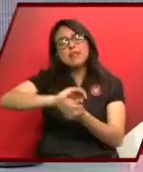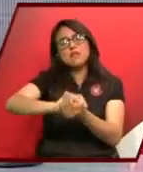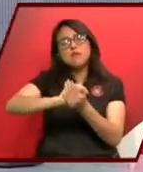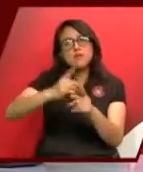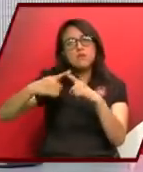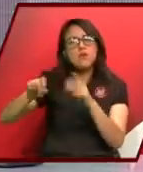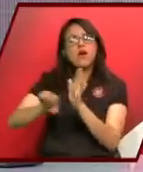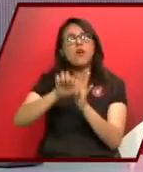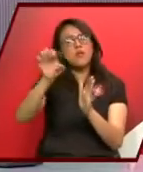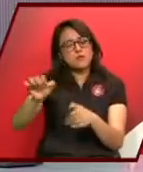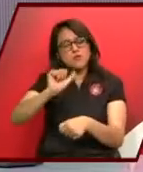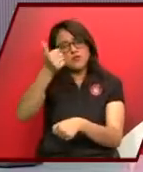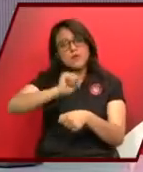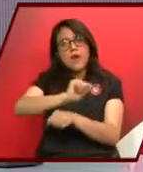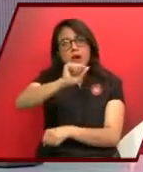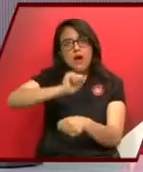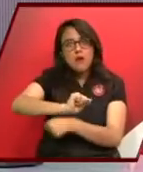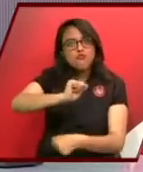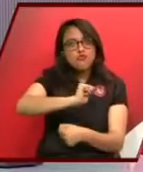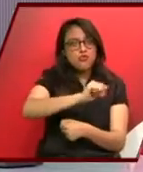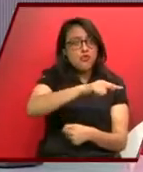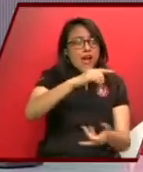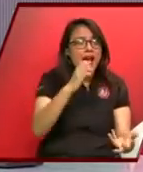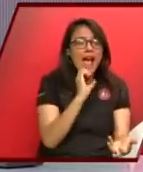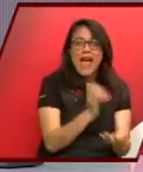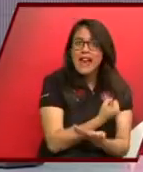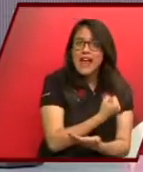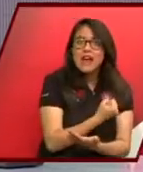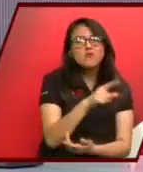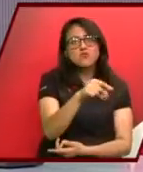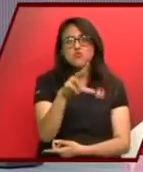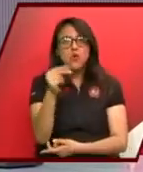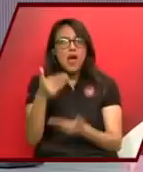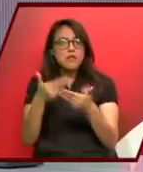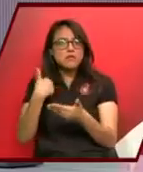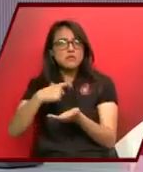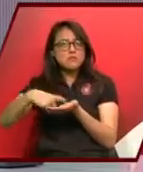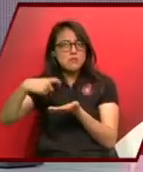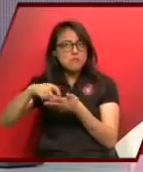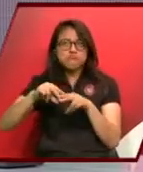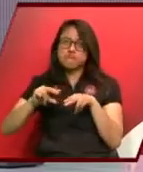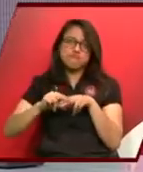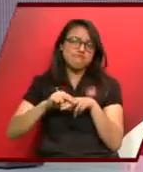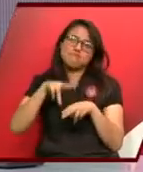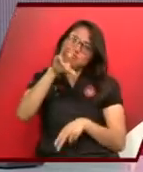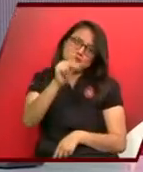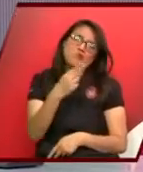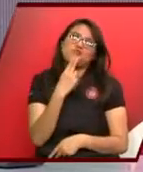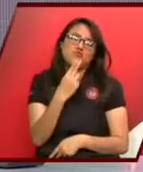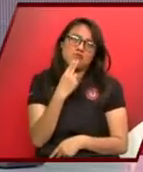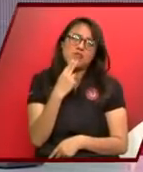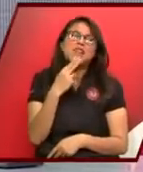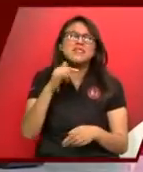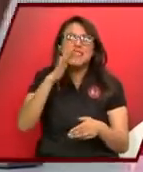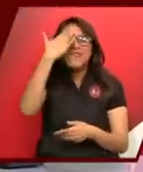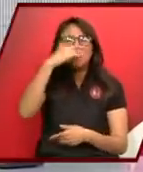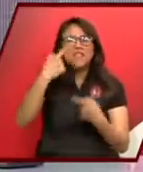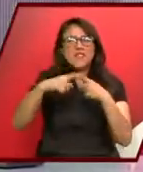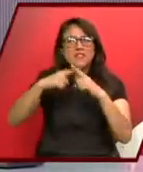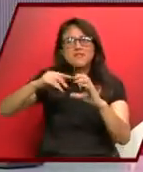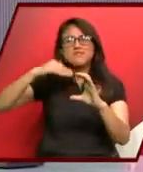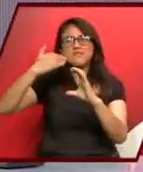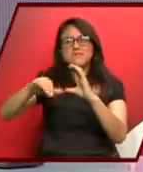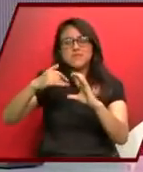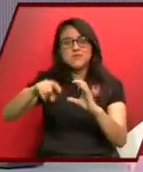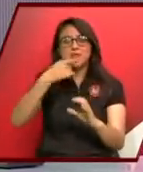puede ganar el carro que están rifando si usted no compra un boleto. ¿Sabe cuántos correos hay en el mundo electrónicos? Y que a